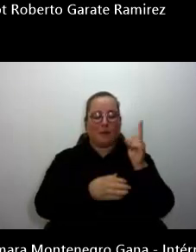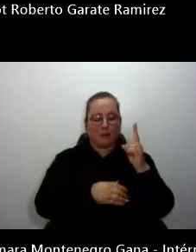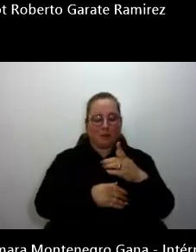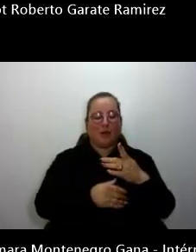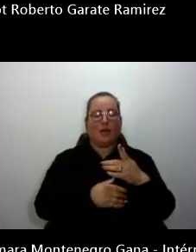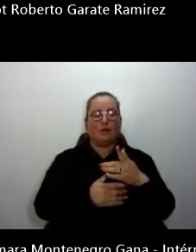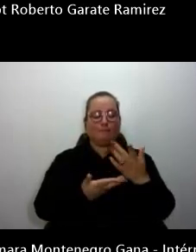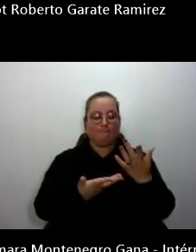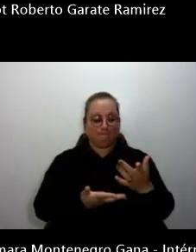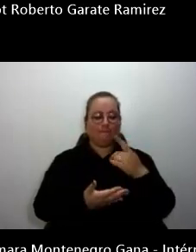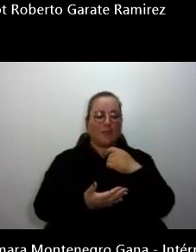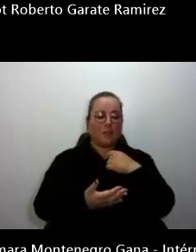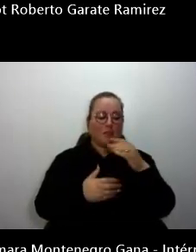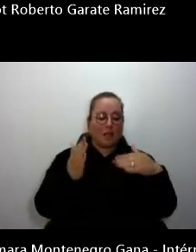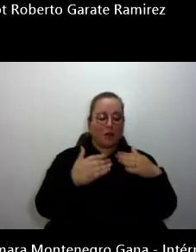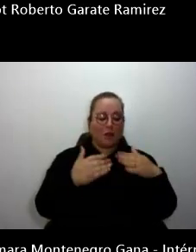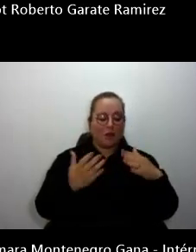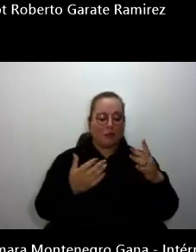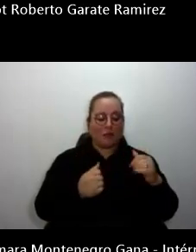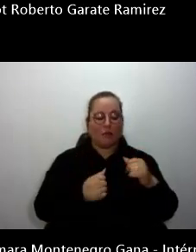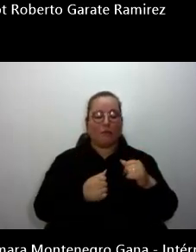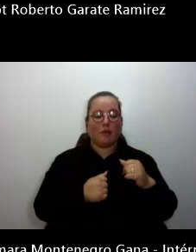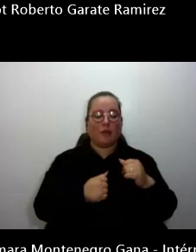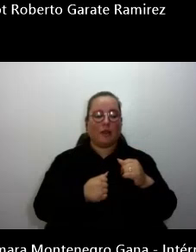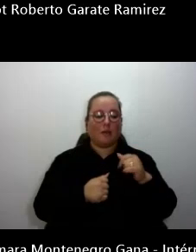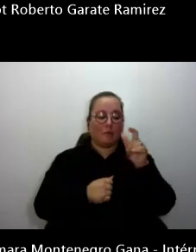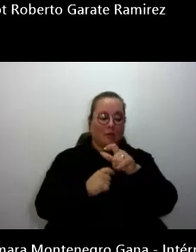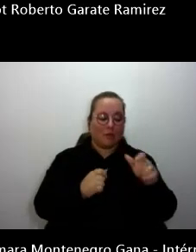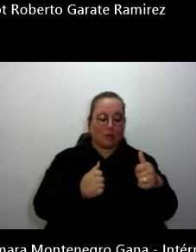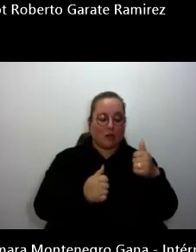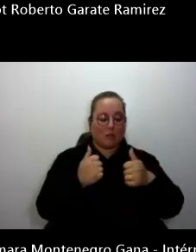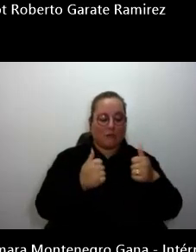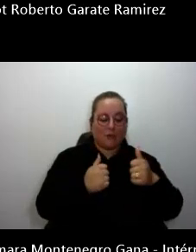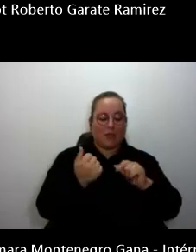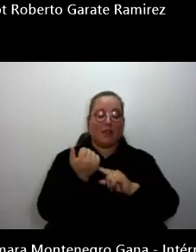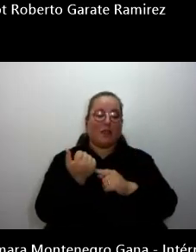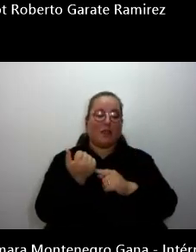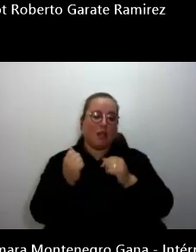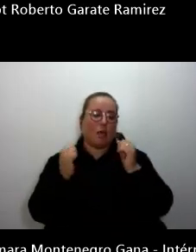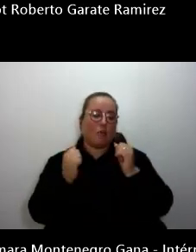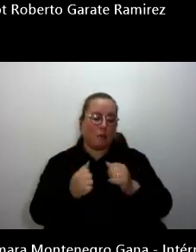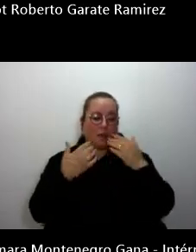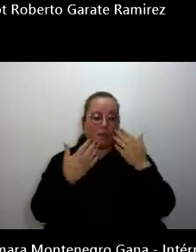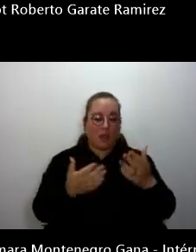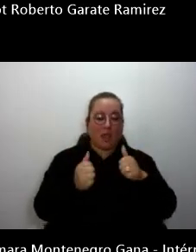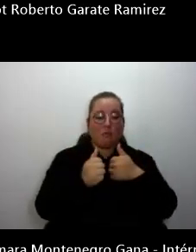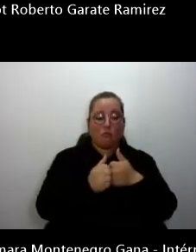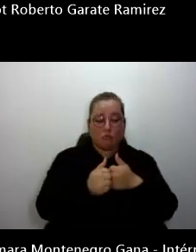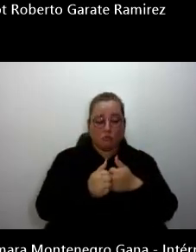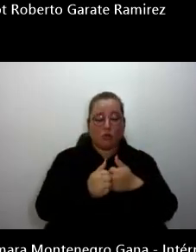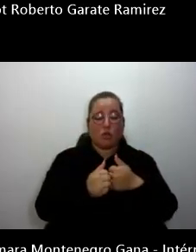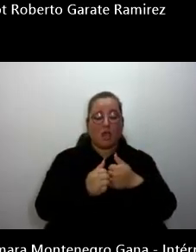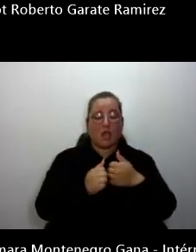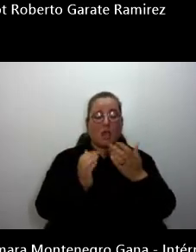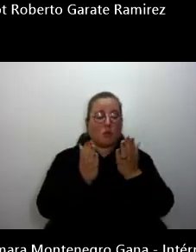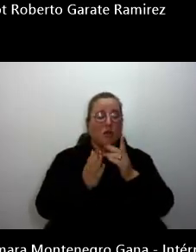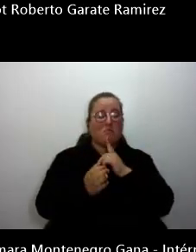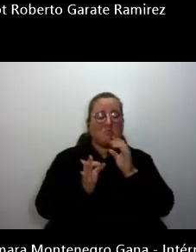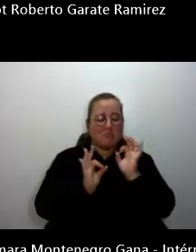quiere decir, ¿cierto?, que en algún momento del día un profesional o un asistente técnico esté brindando apoyo a un estudiante específico,